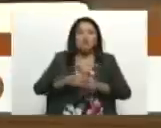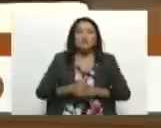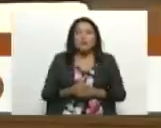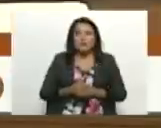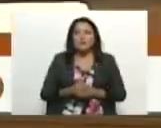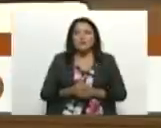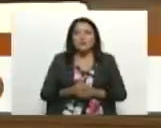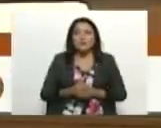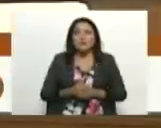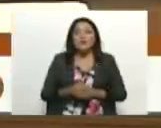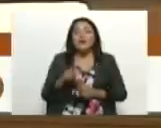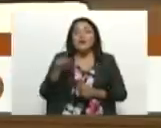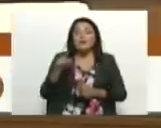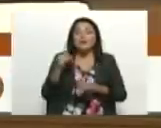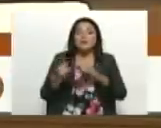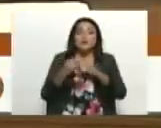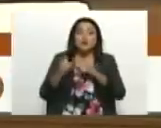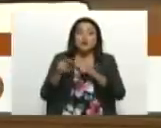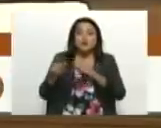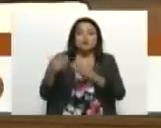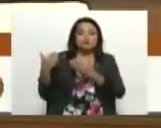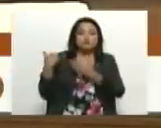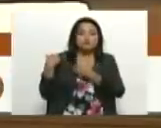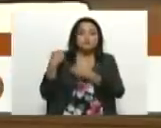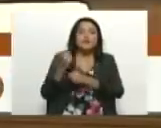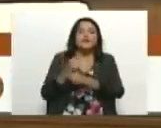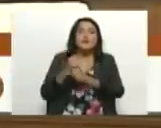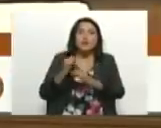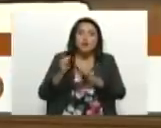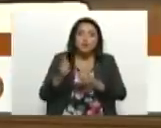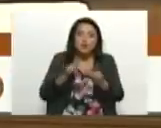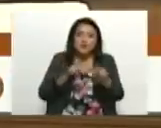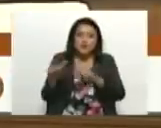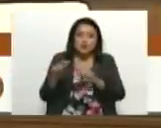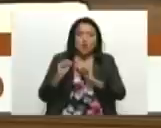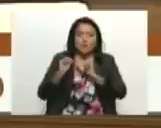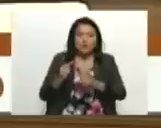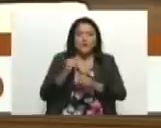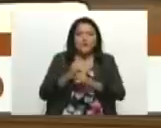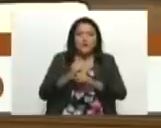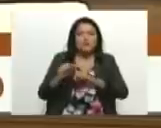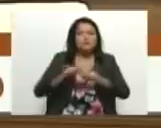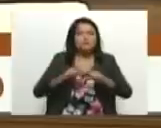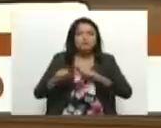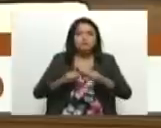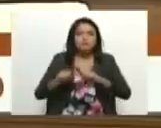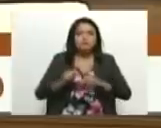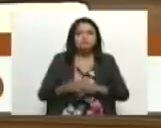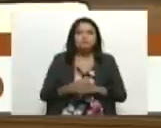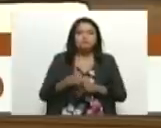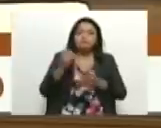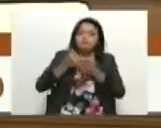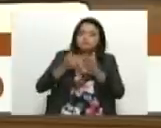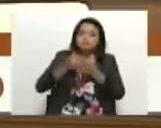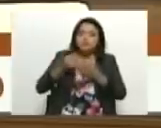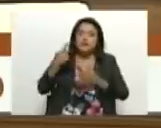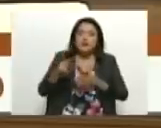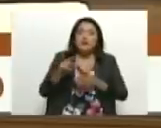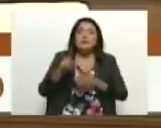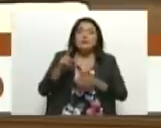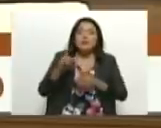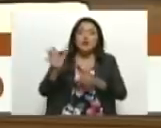Esa institución ya está haciendo su trabajo y ya tienen registrado más de 10.000 bienes.